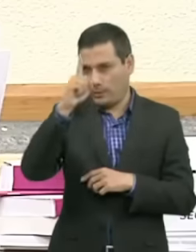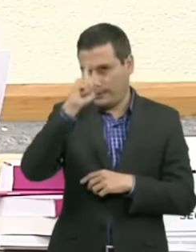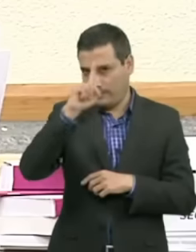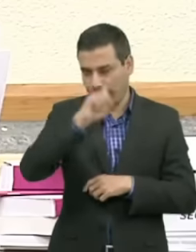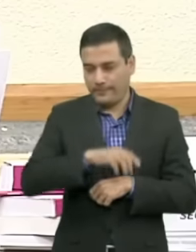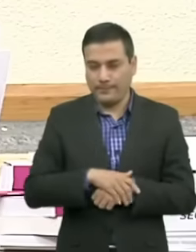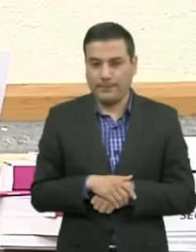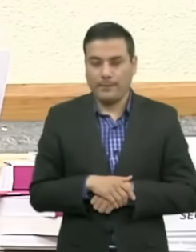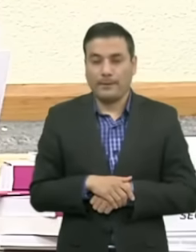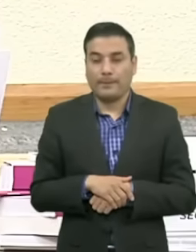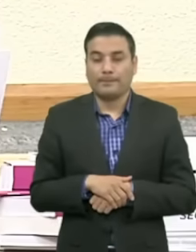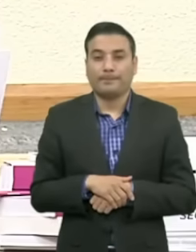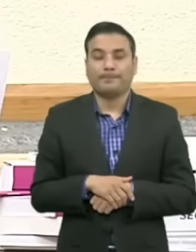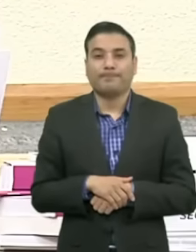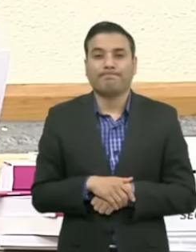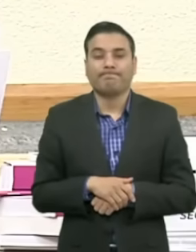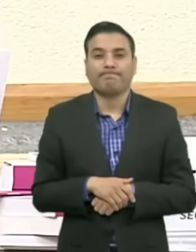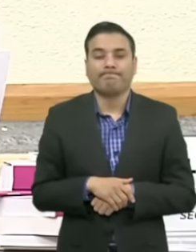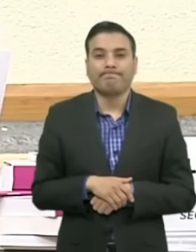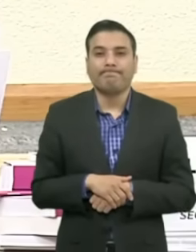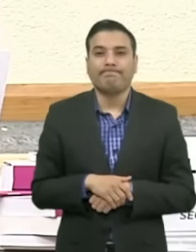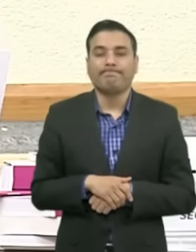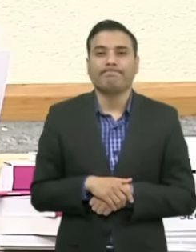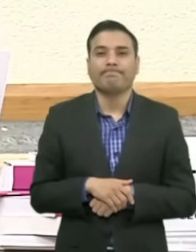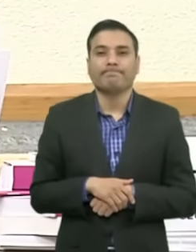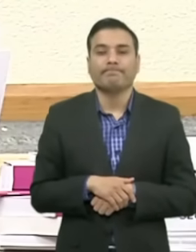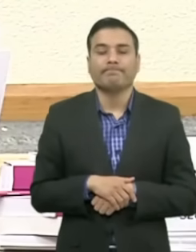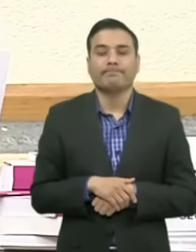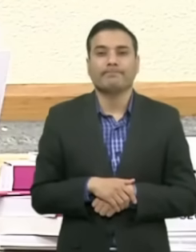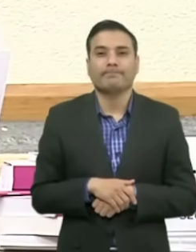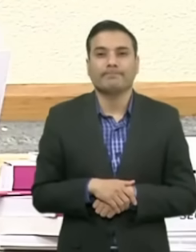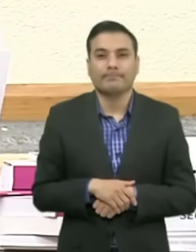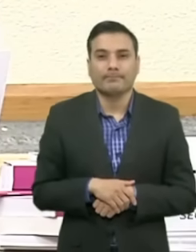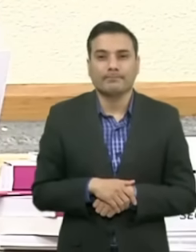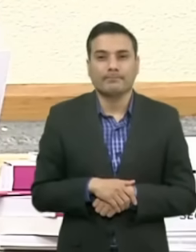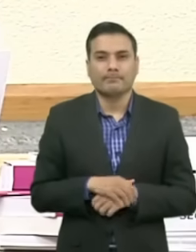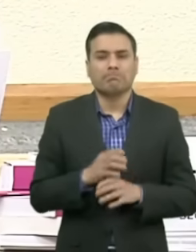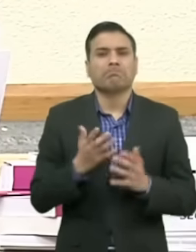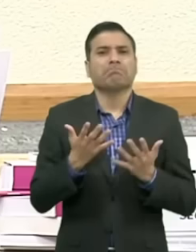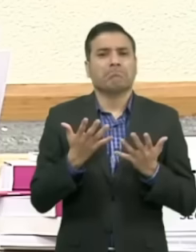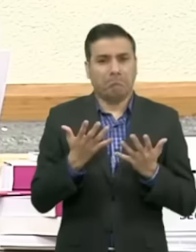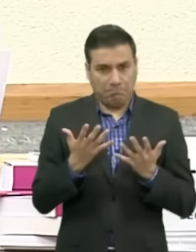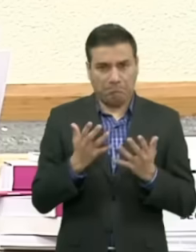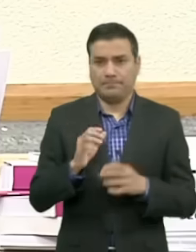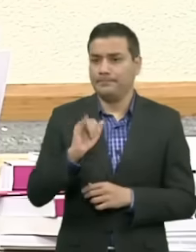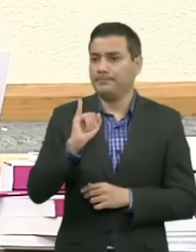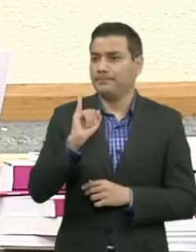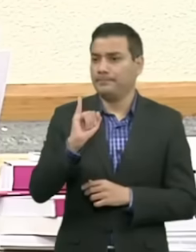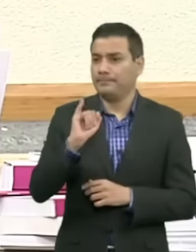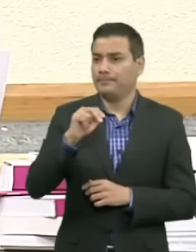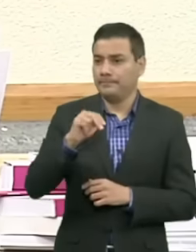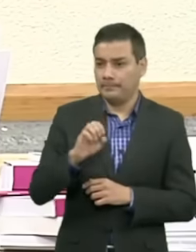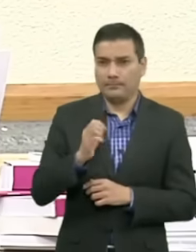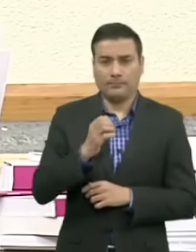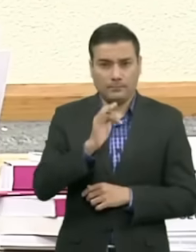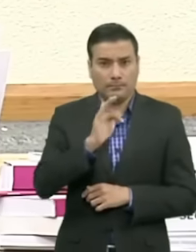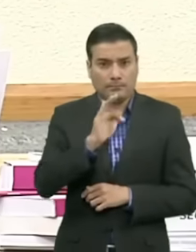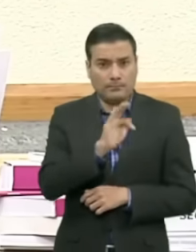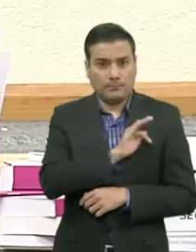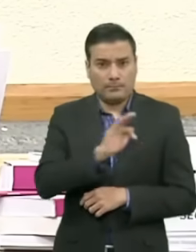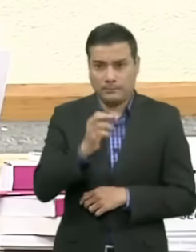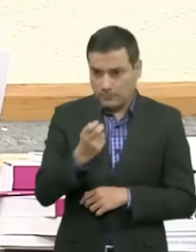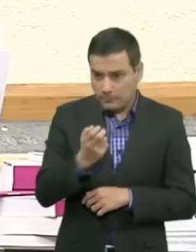En principio, creo que es una bonanza de este instituto que puedan suceder este tipo